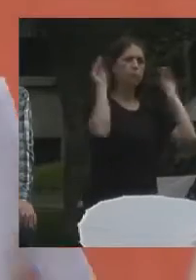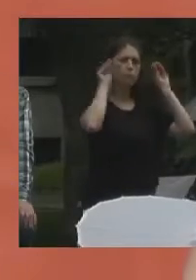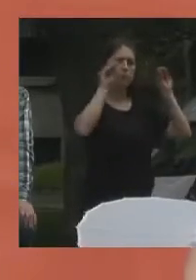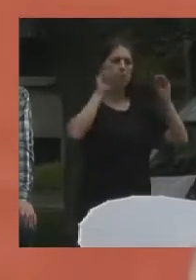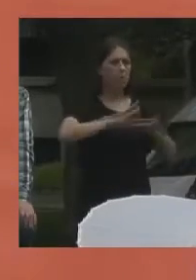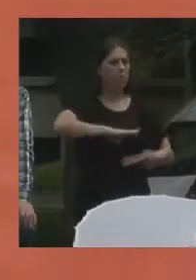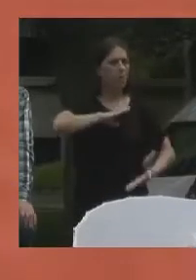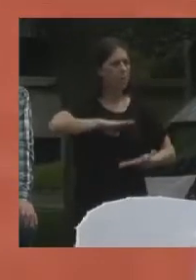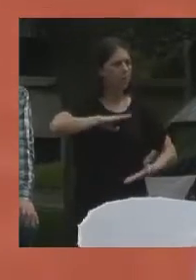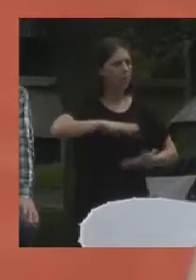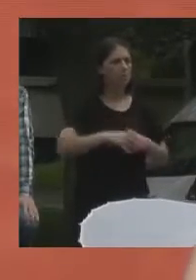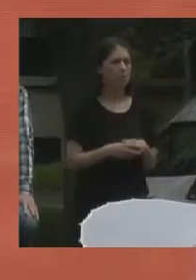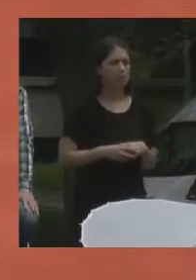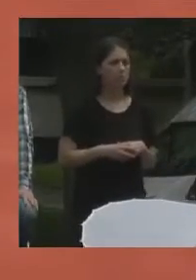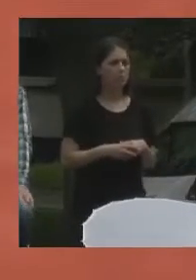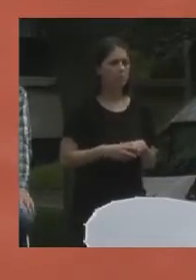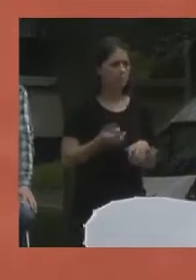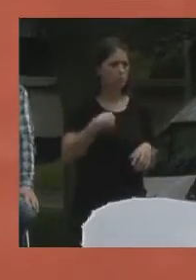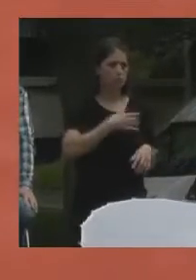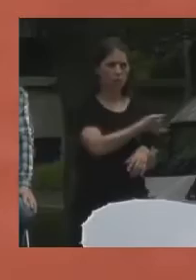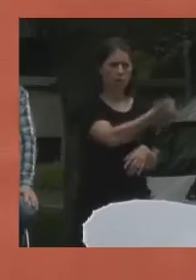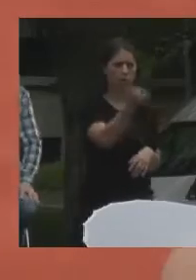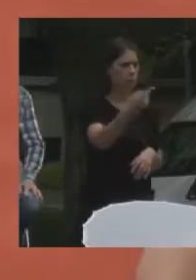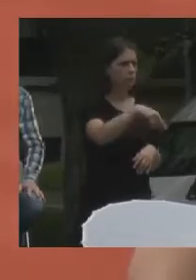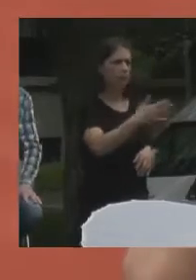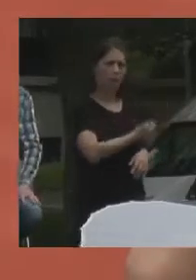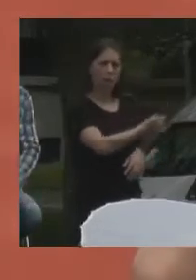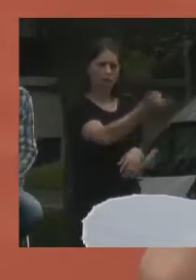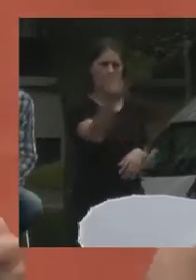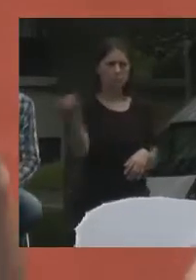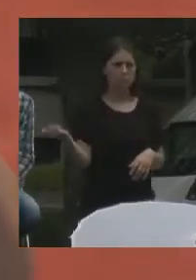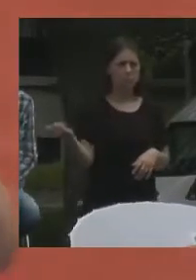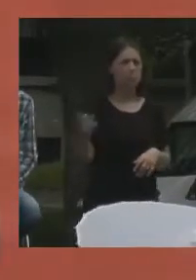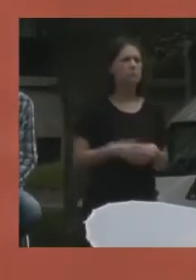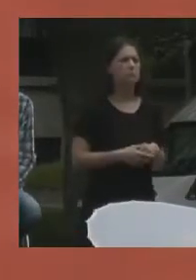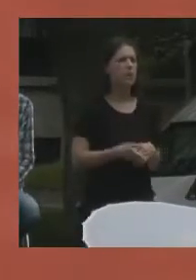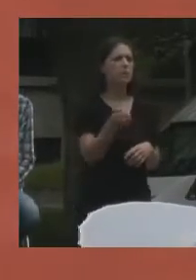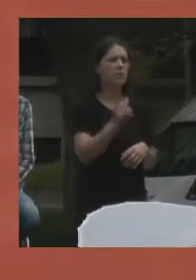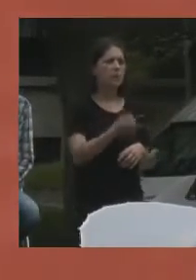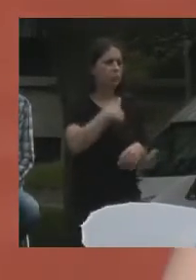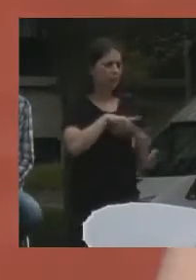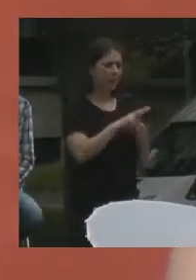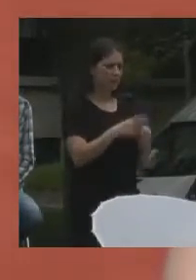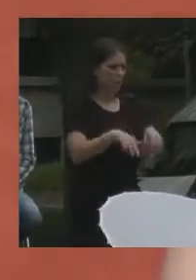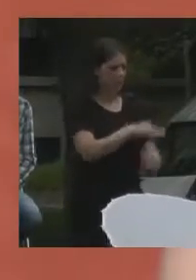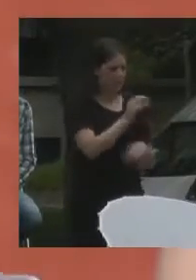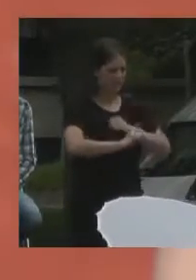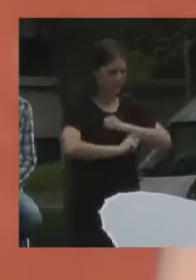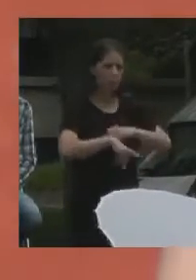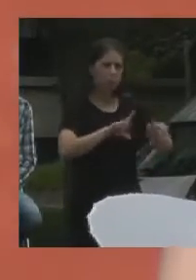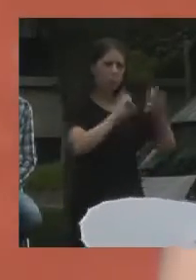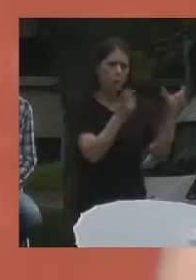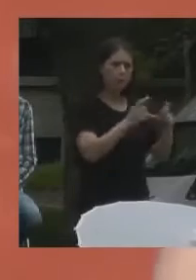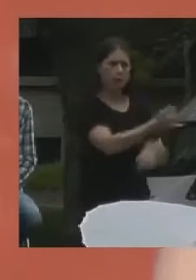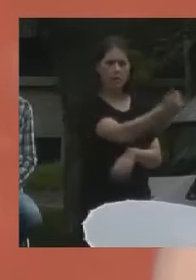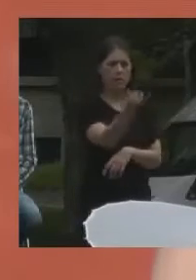formación, capacitación, témola. Temos unha ferramenta e unha estrategia colectiva. Como